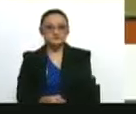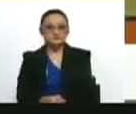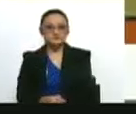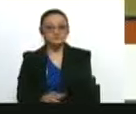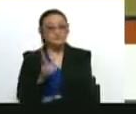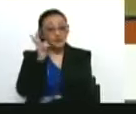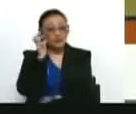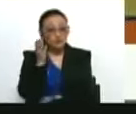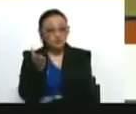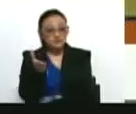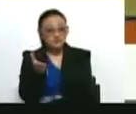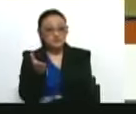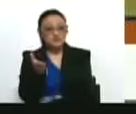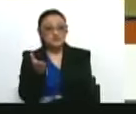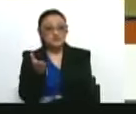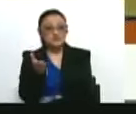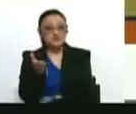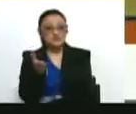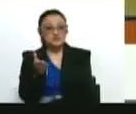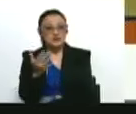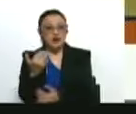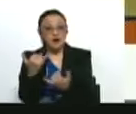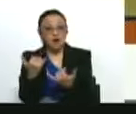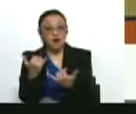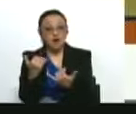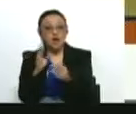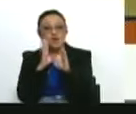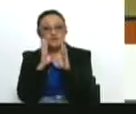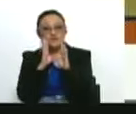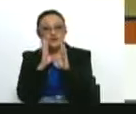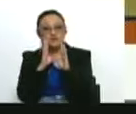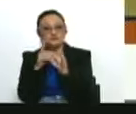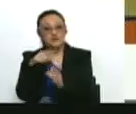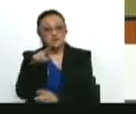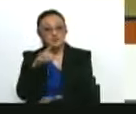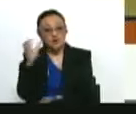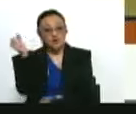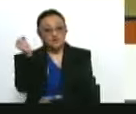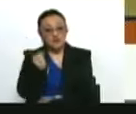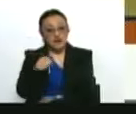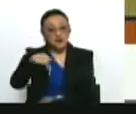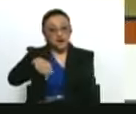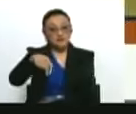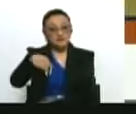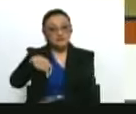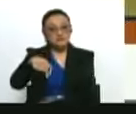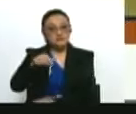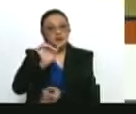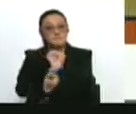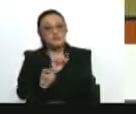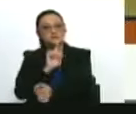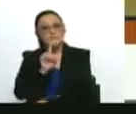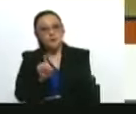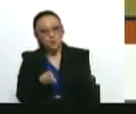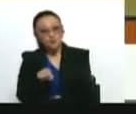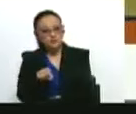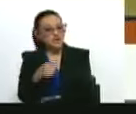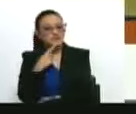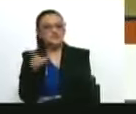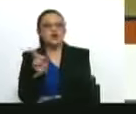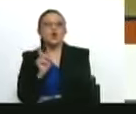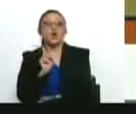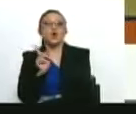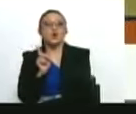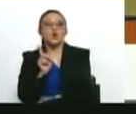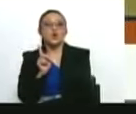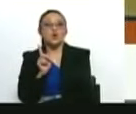Escuchen estas perlas que este ahora confiesa desde allá. Si usted lo trae para acá y está preso y le pregunta esto, lo niega. Pero